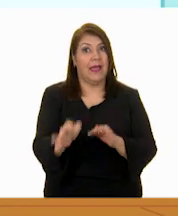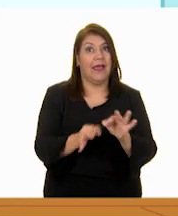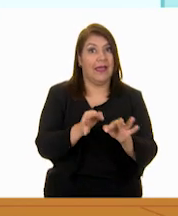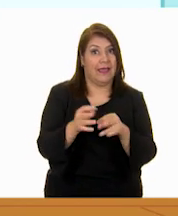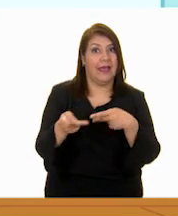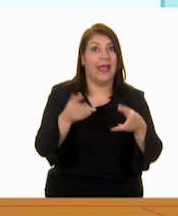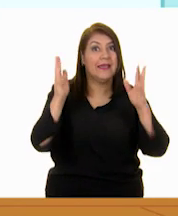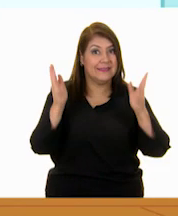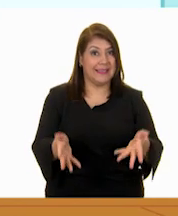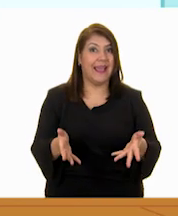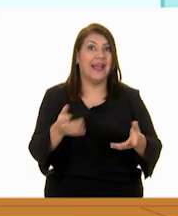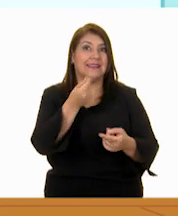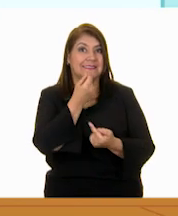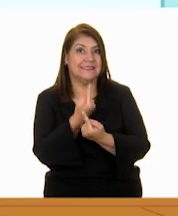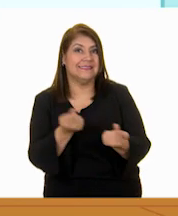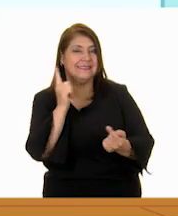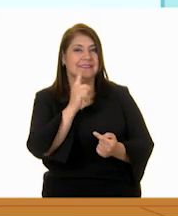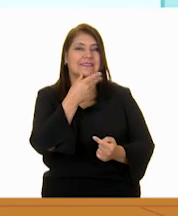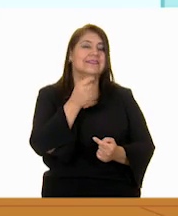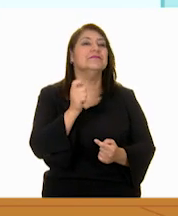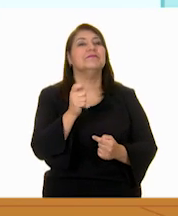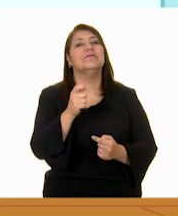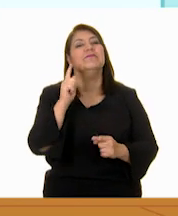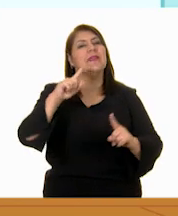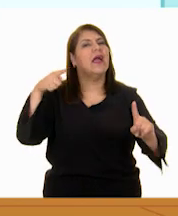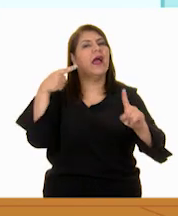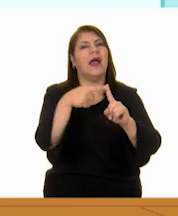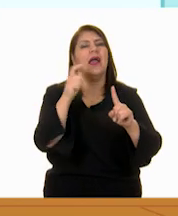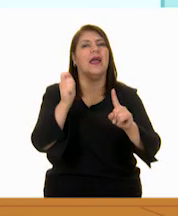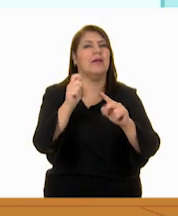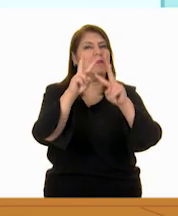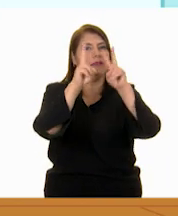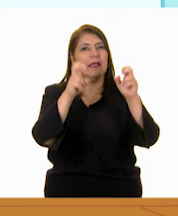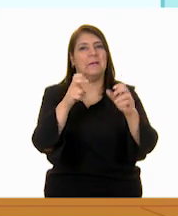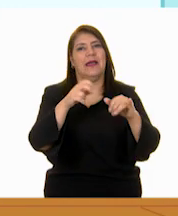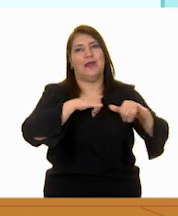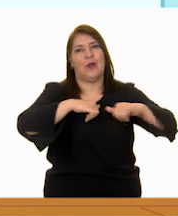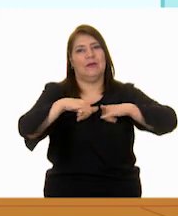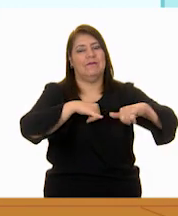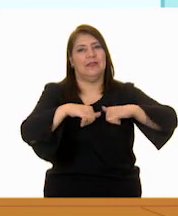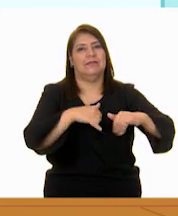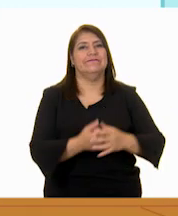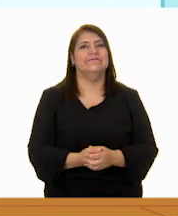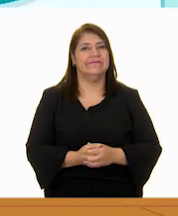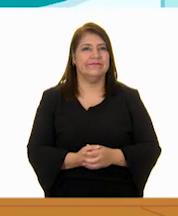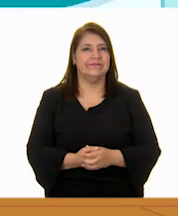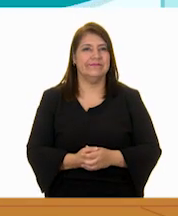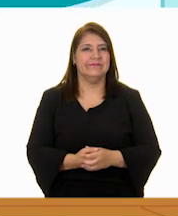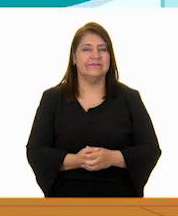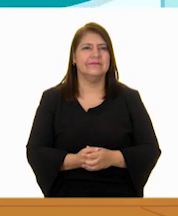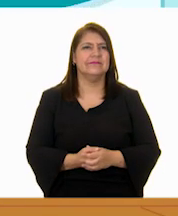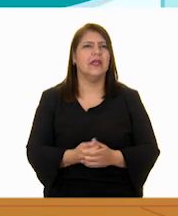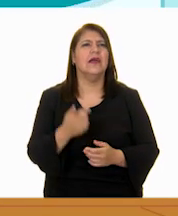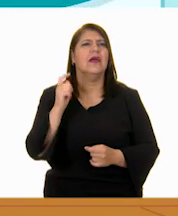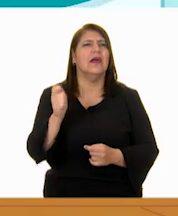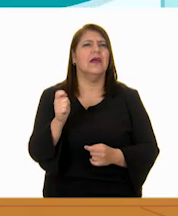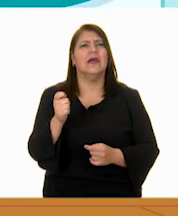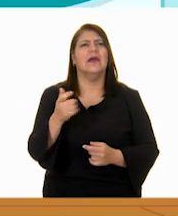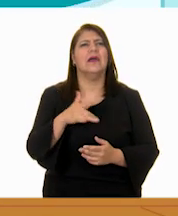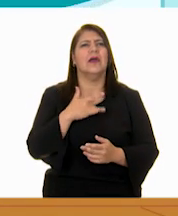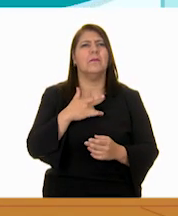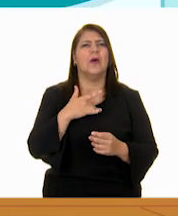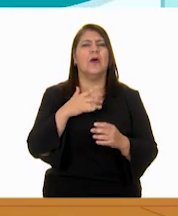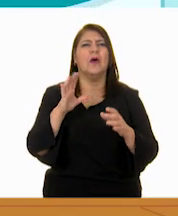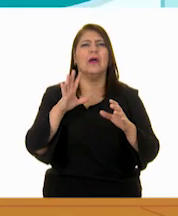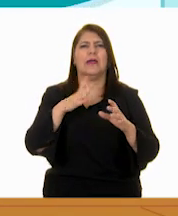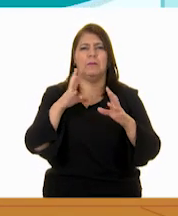listos y listas? ¡Sí! La pregunta pertenece al eje temático de geografía. ¿En qué parte está ligeramente